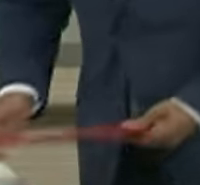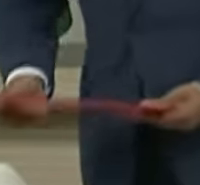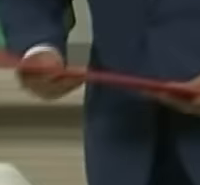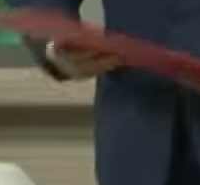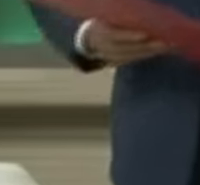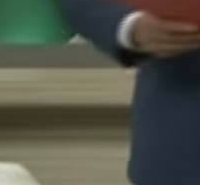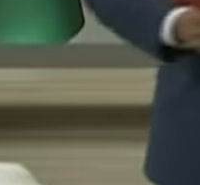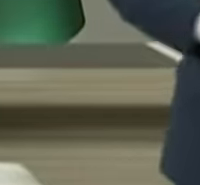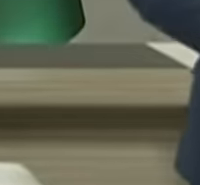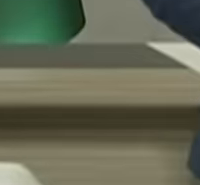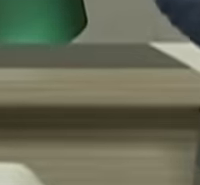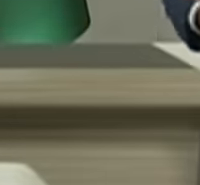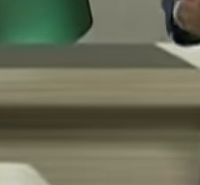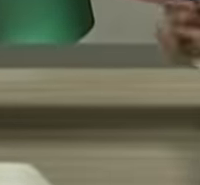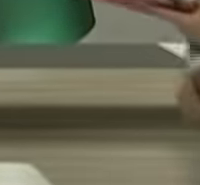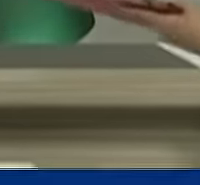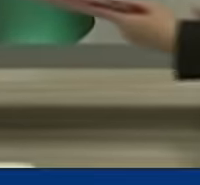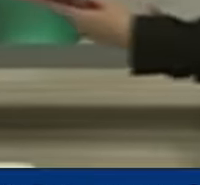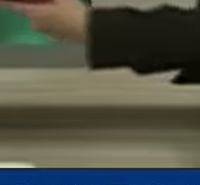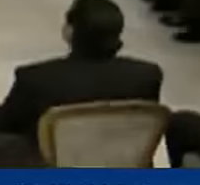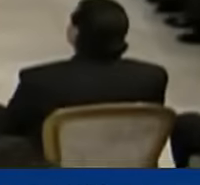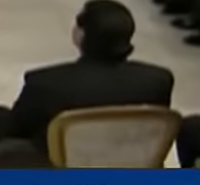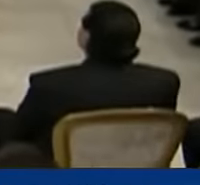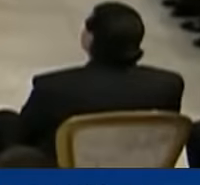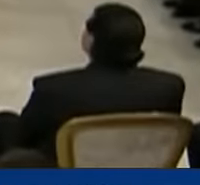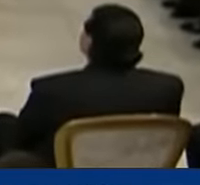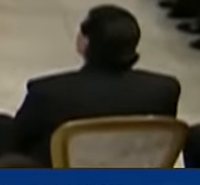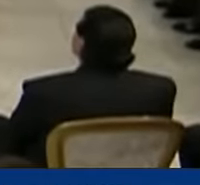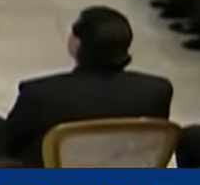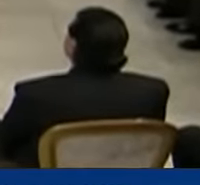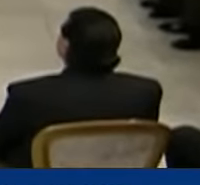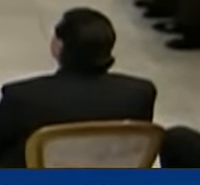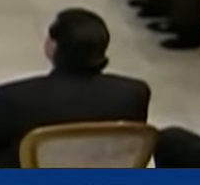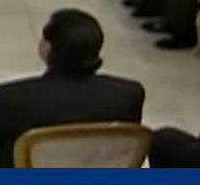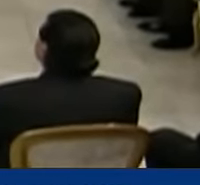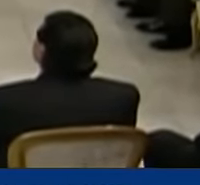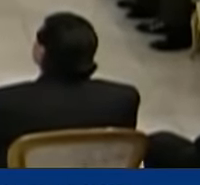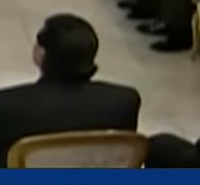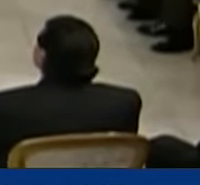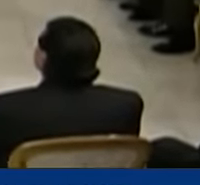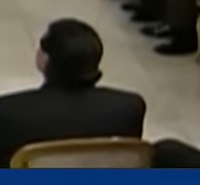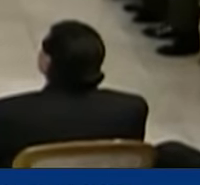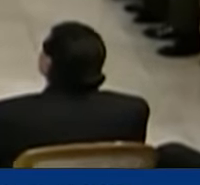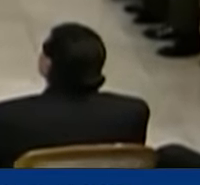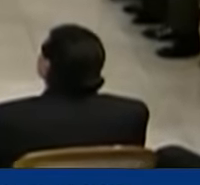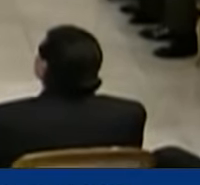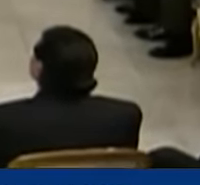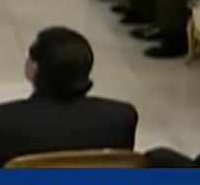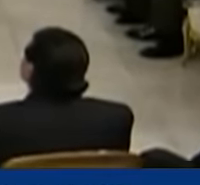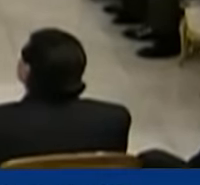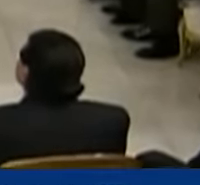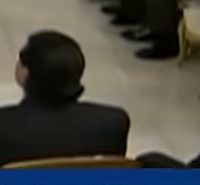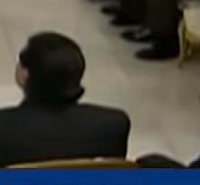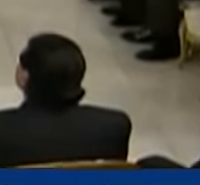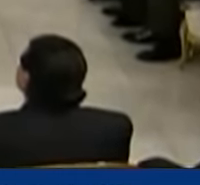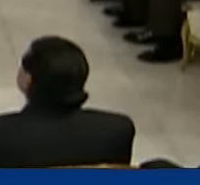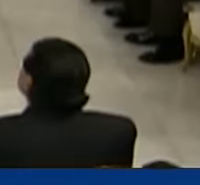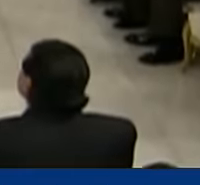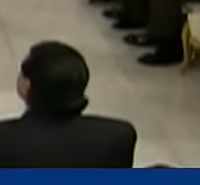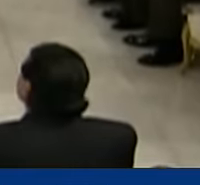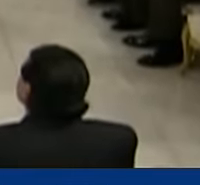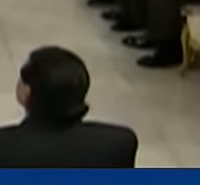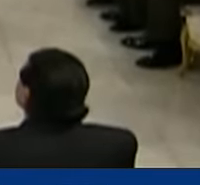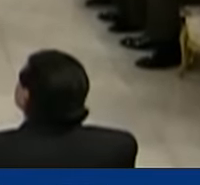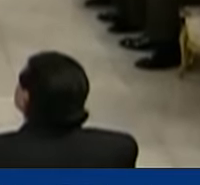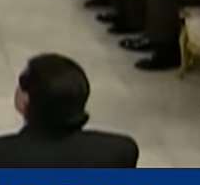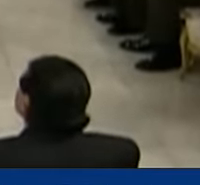Este objetivo también establece las condiciones de otra licencia para la exploración y la explotación de hidrocarburos. Recordemos